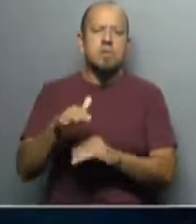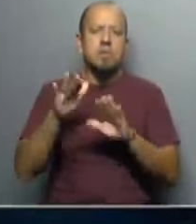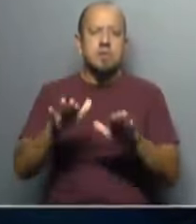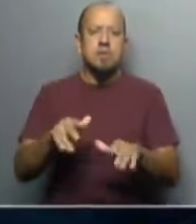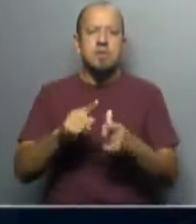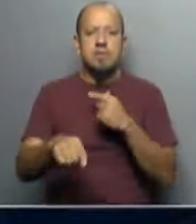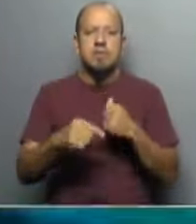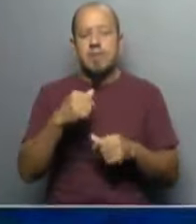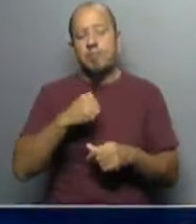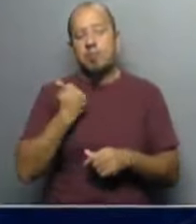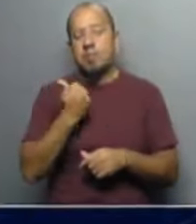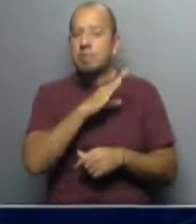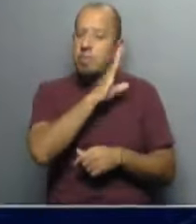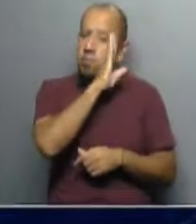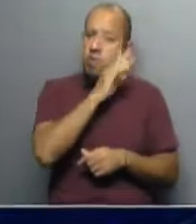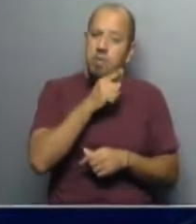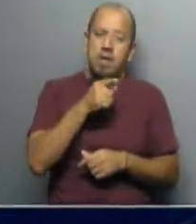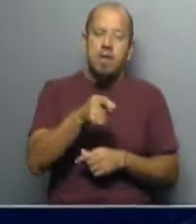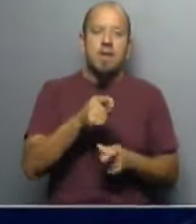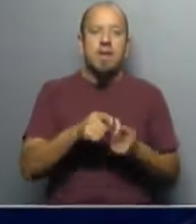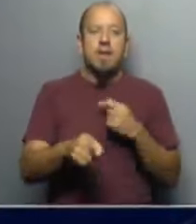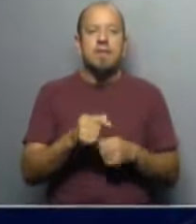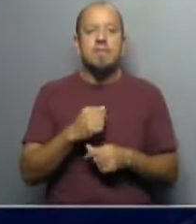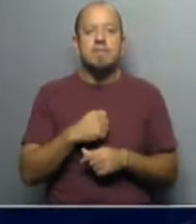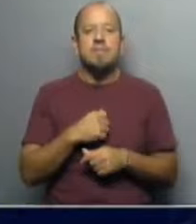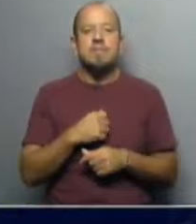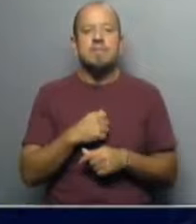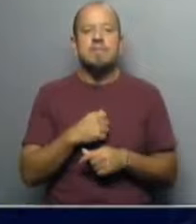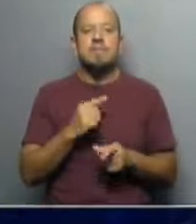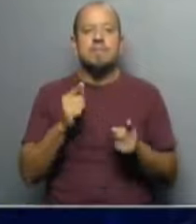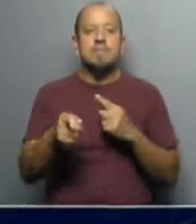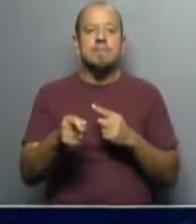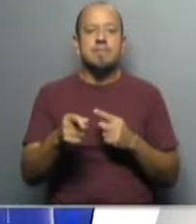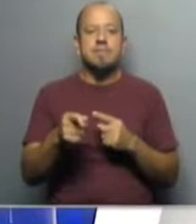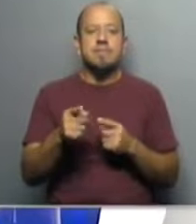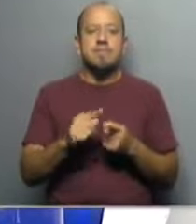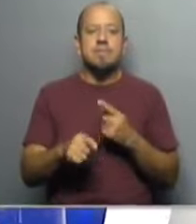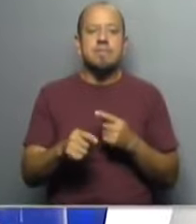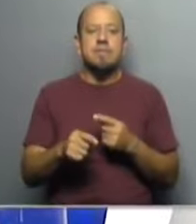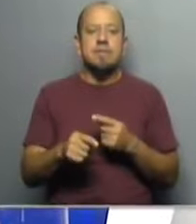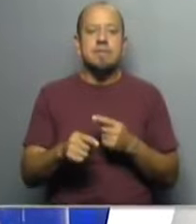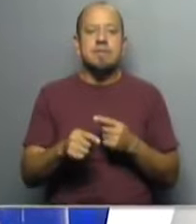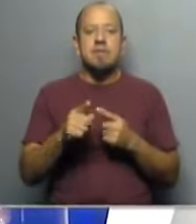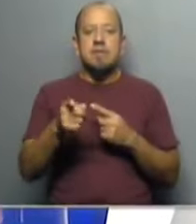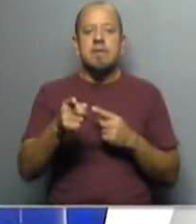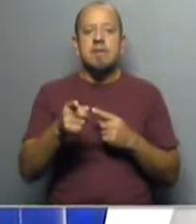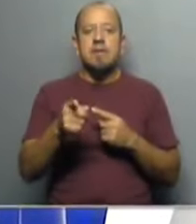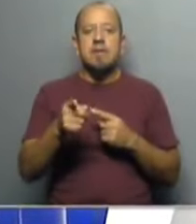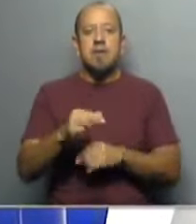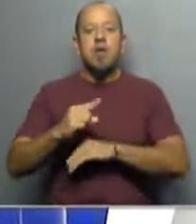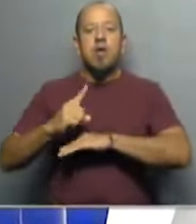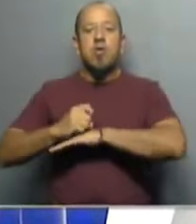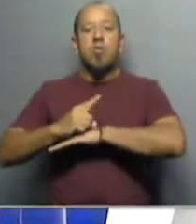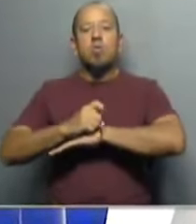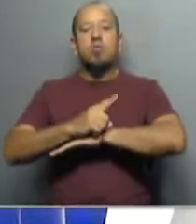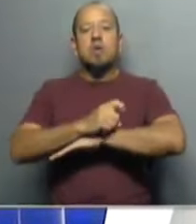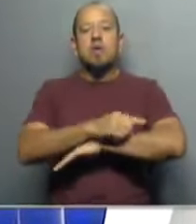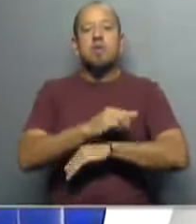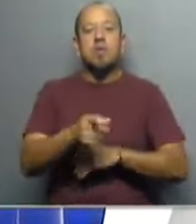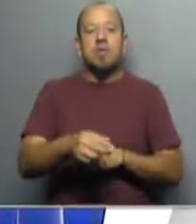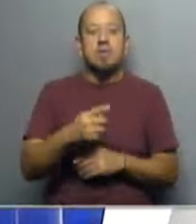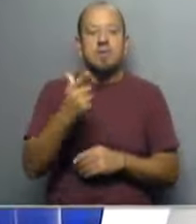silletita y... Si habré pasado ahora abajo de un árbol, ¿no?, del Parque de los Aliados. ¿Verdad? Me gustó lo de Gusano Alegre, como ¿sí? el primo menor del